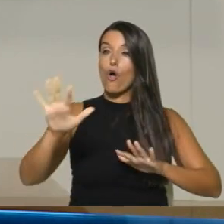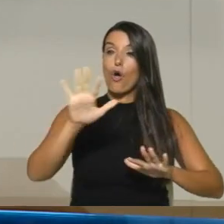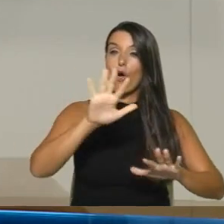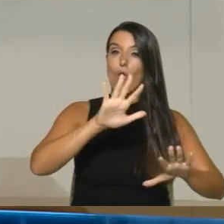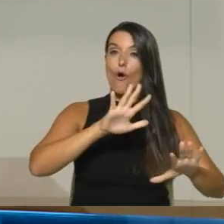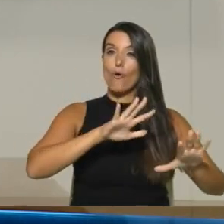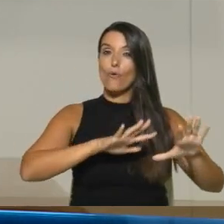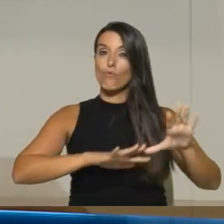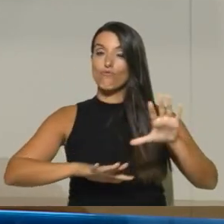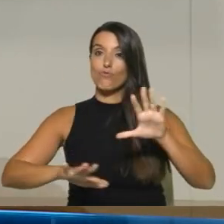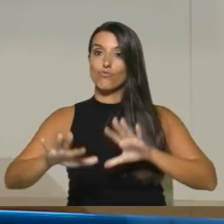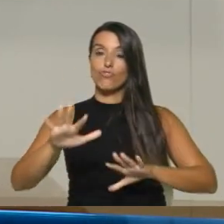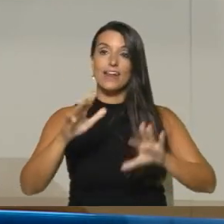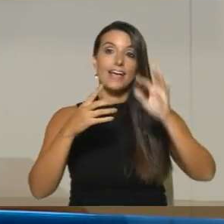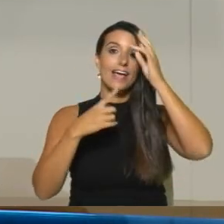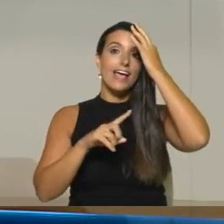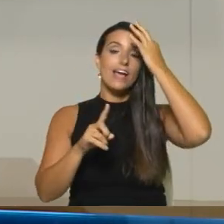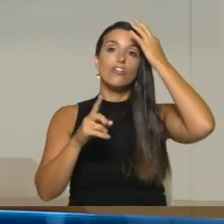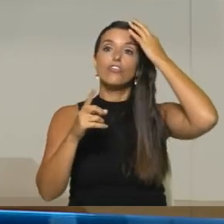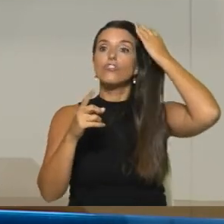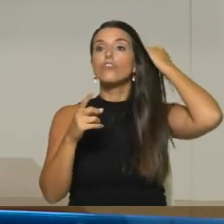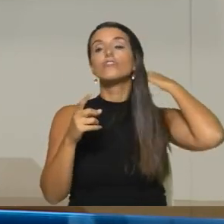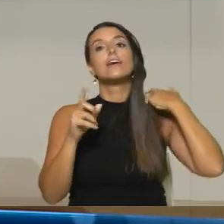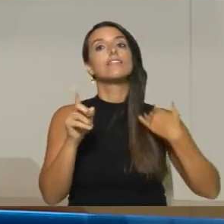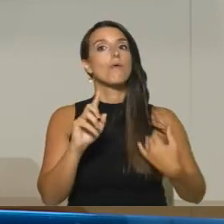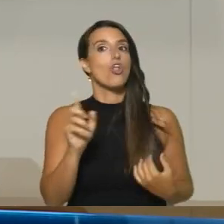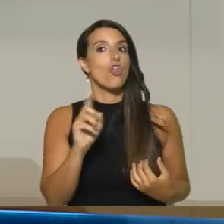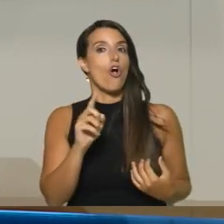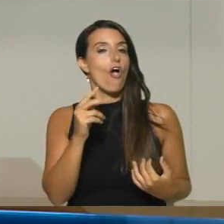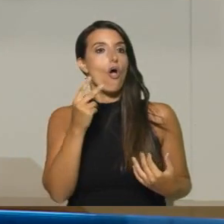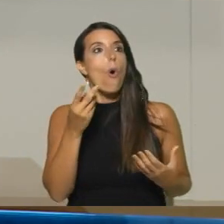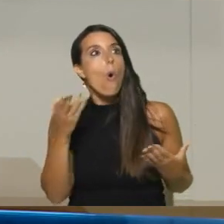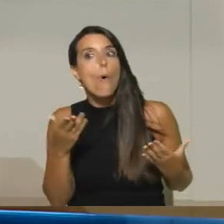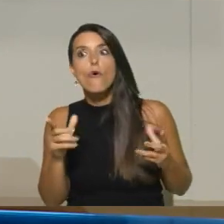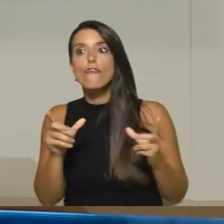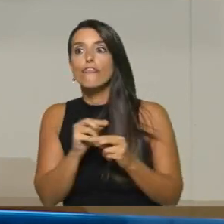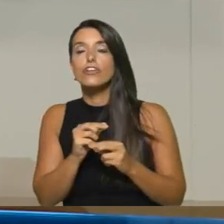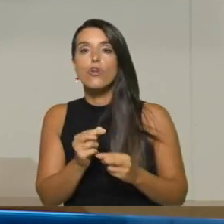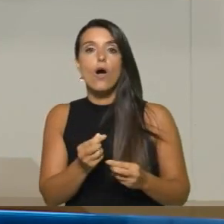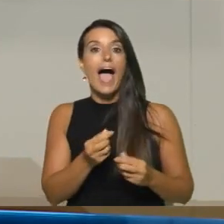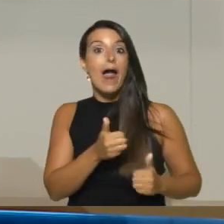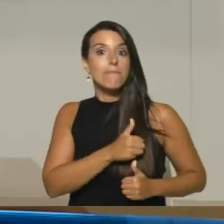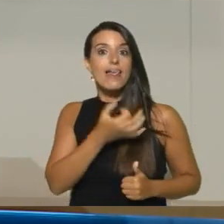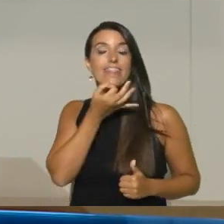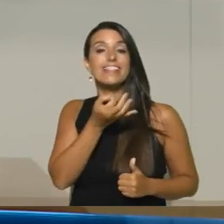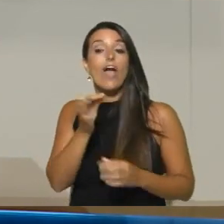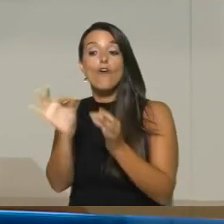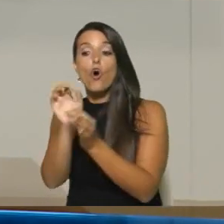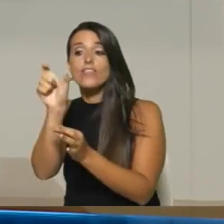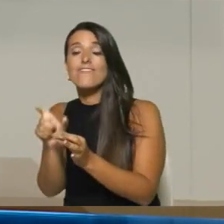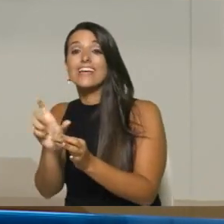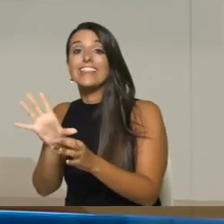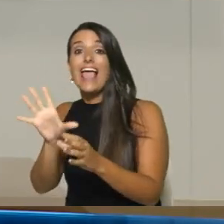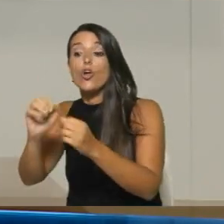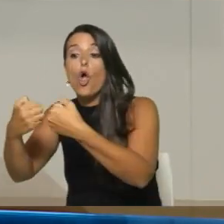muy grande la salida no se veía por ningún lado la armada le que se resguarda en la